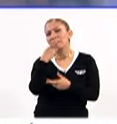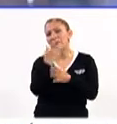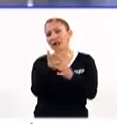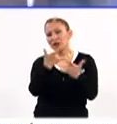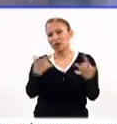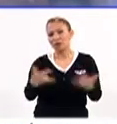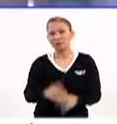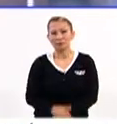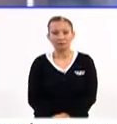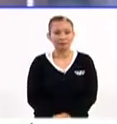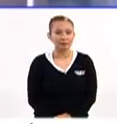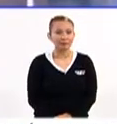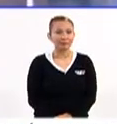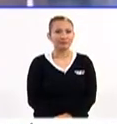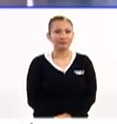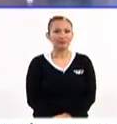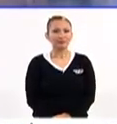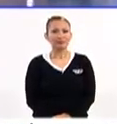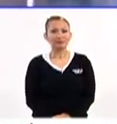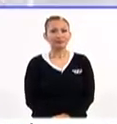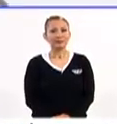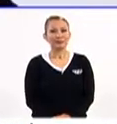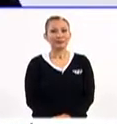su historia? Perfecto, vamos.